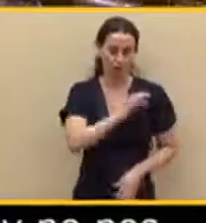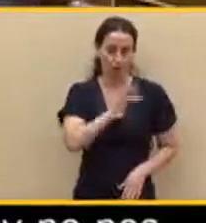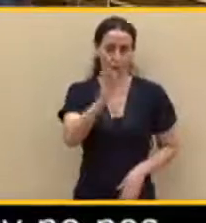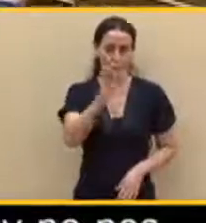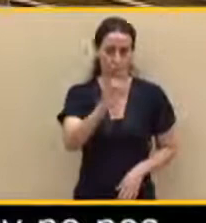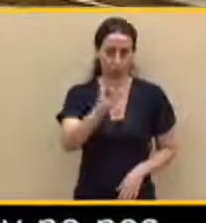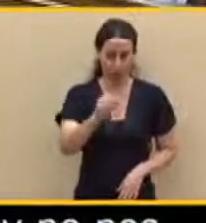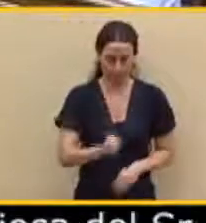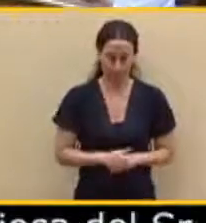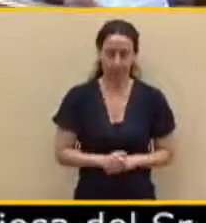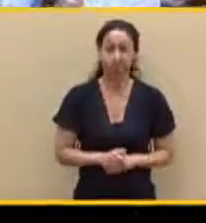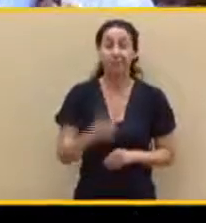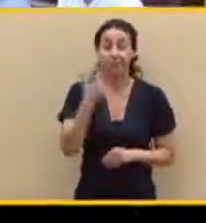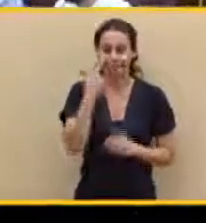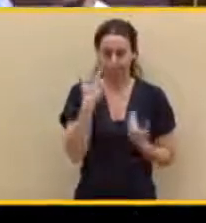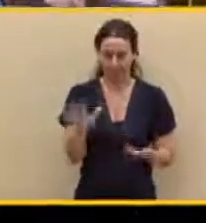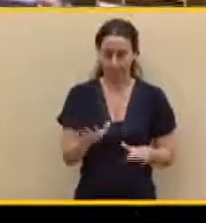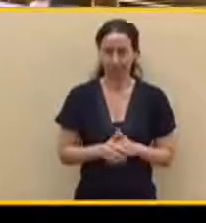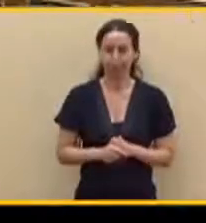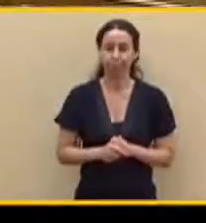Miren, miren,